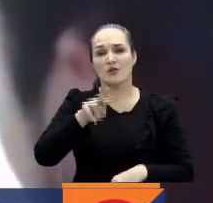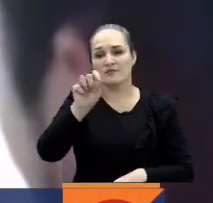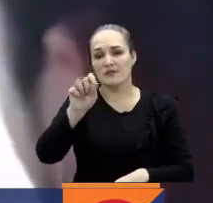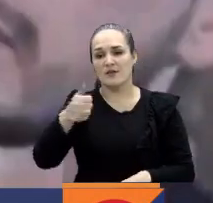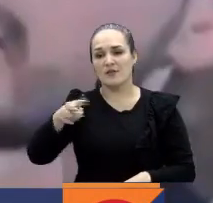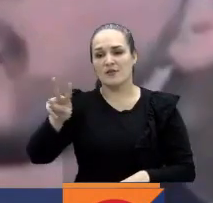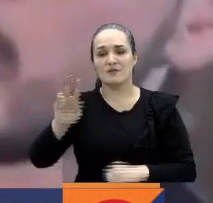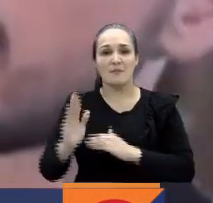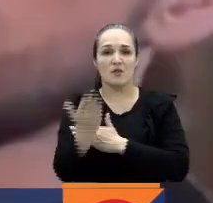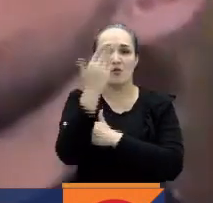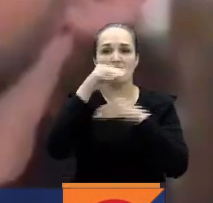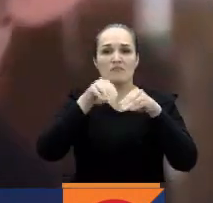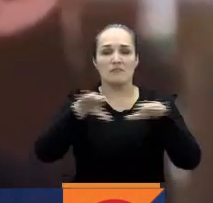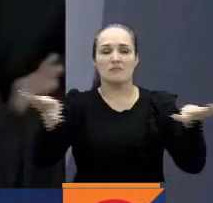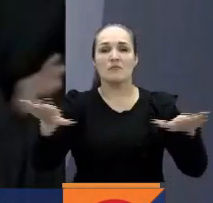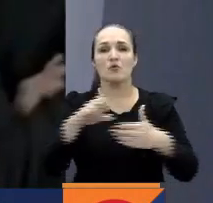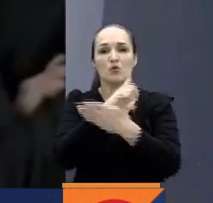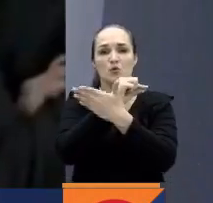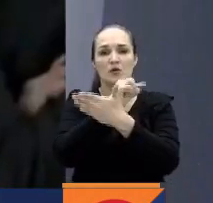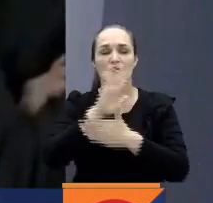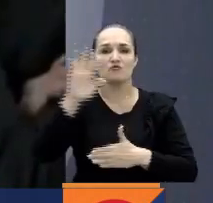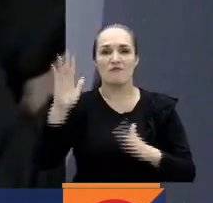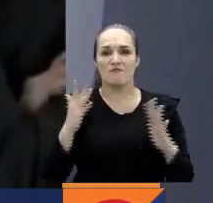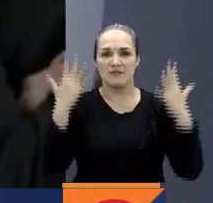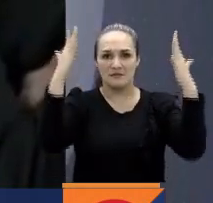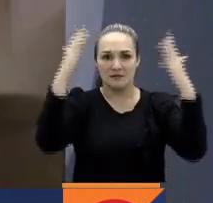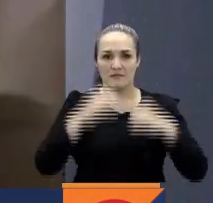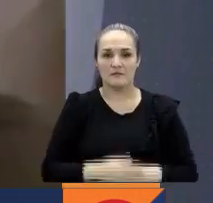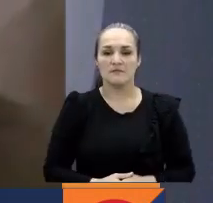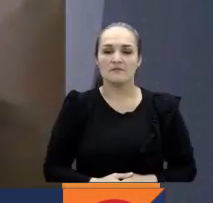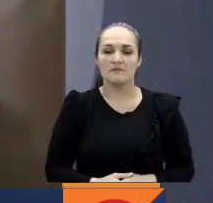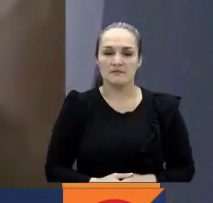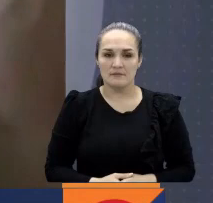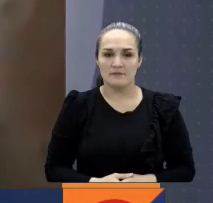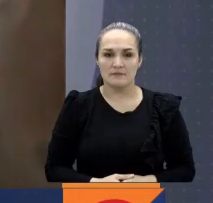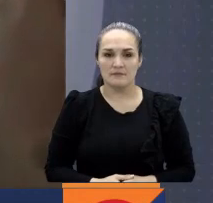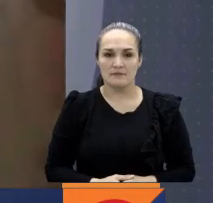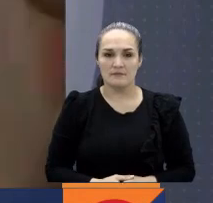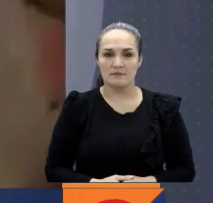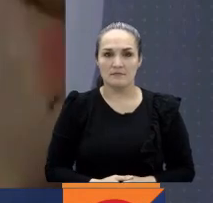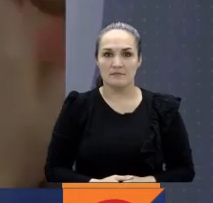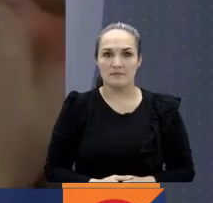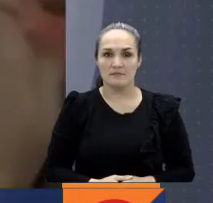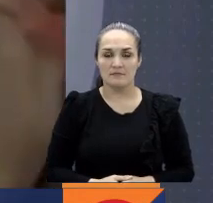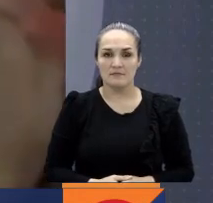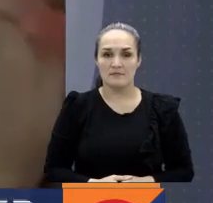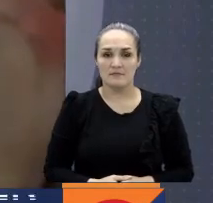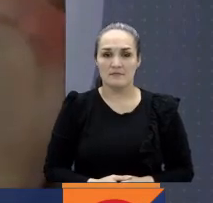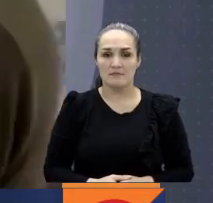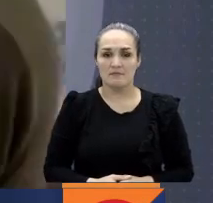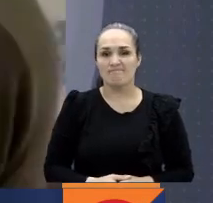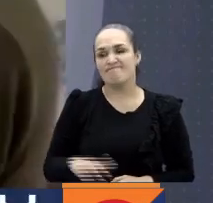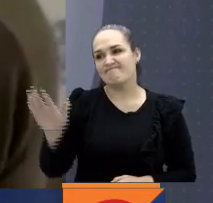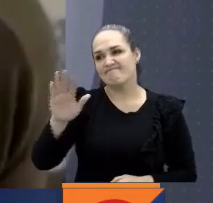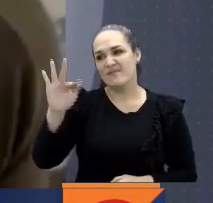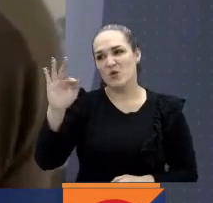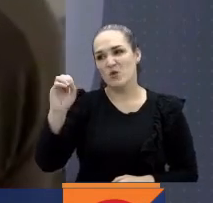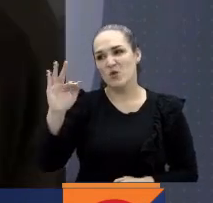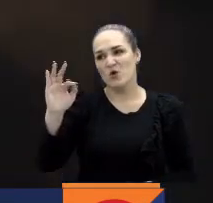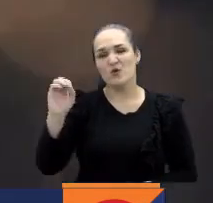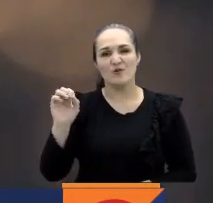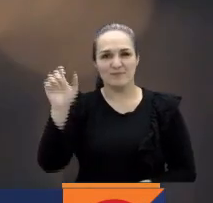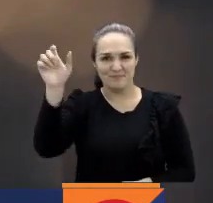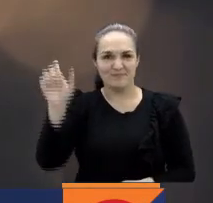través de la cuenta de Twitter del festival. Más letal que el plomo. Ariosto, más conocido como Toto